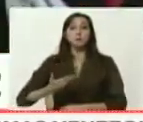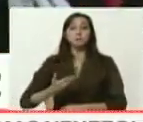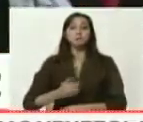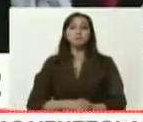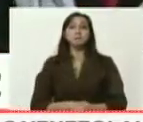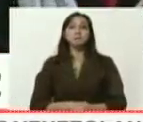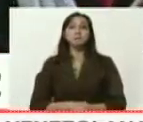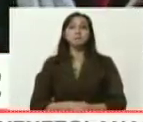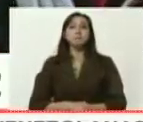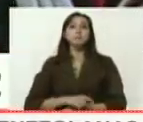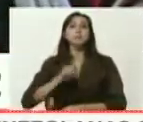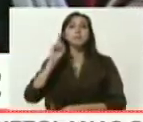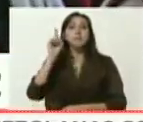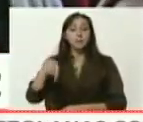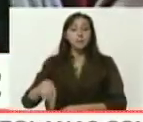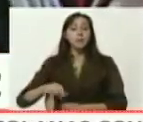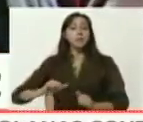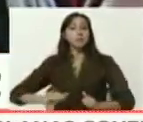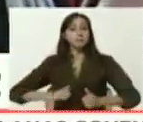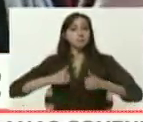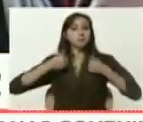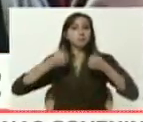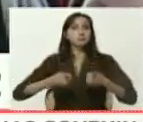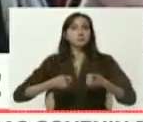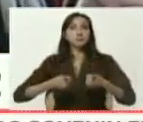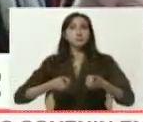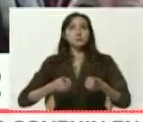preámbulo le comentaba a Gustavo Pereira.